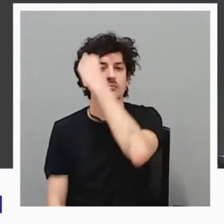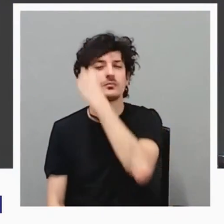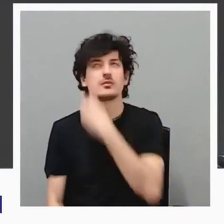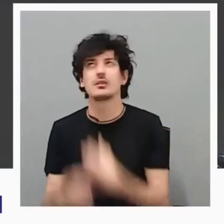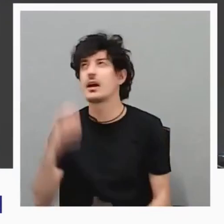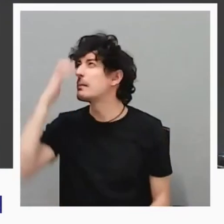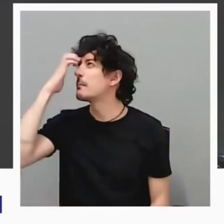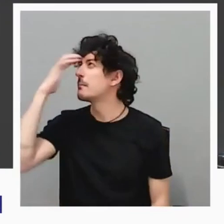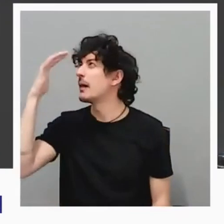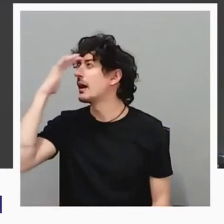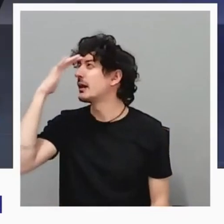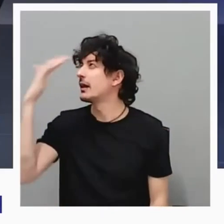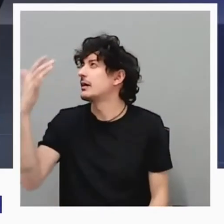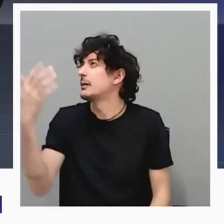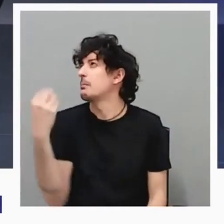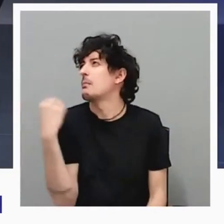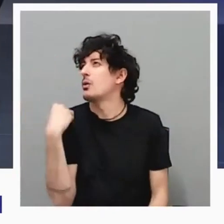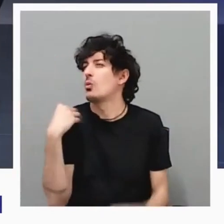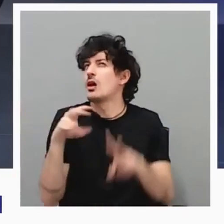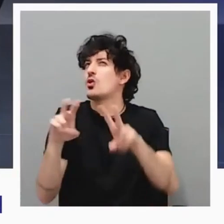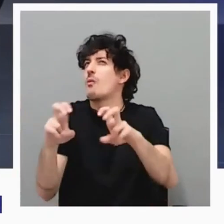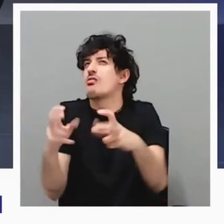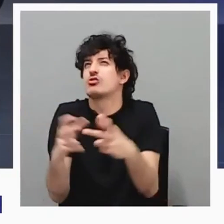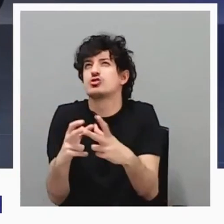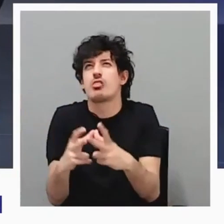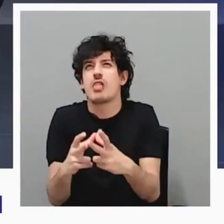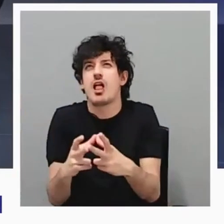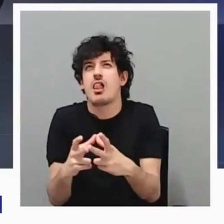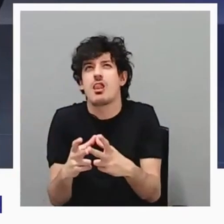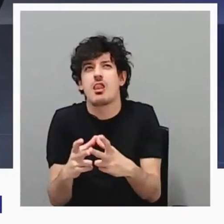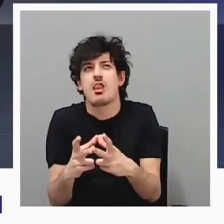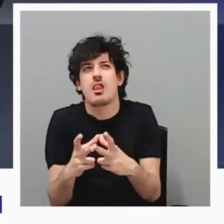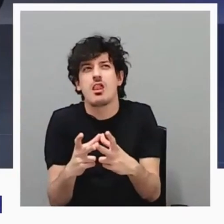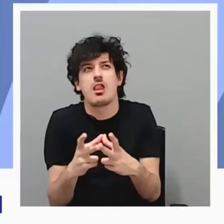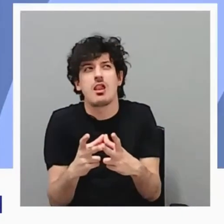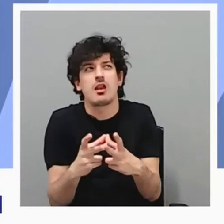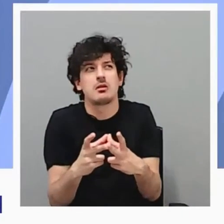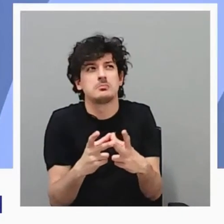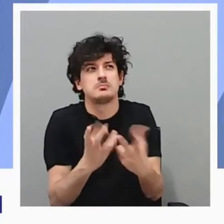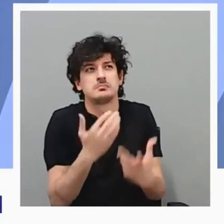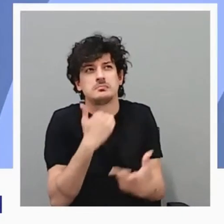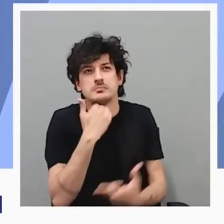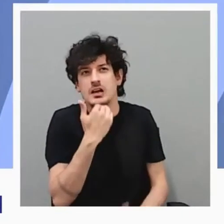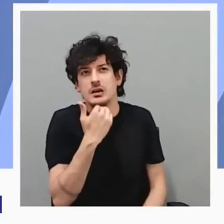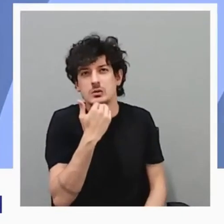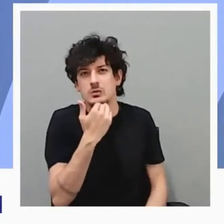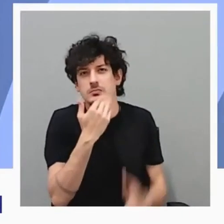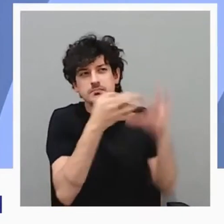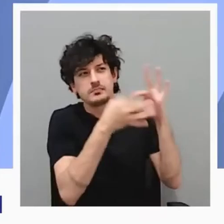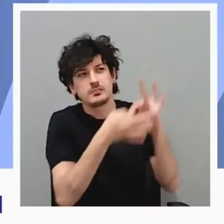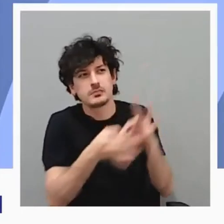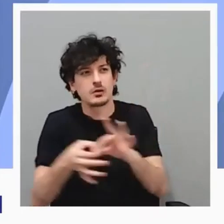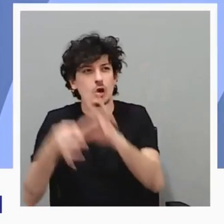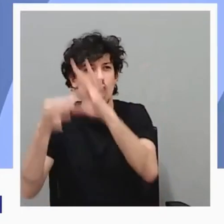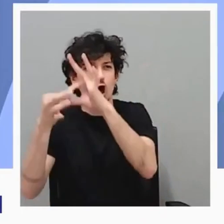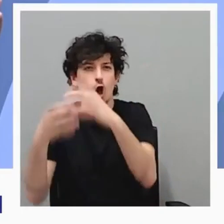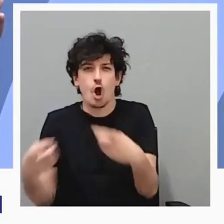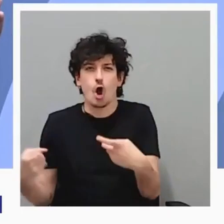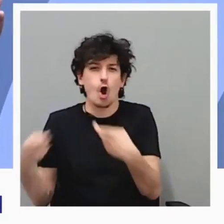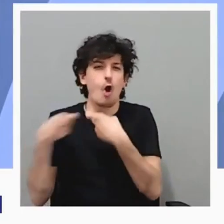hubieras preguntado, ¿la innovación social tiene algo que ver con el cooperativismo?